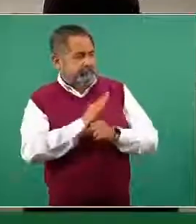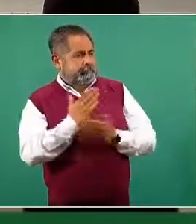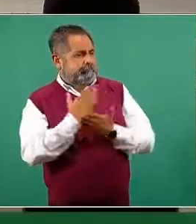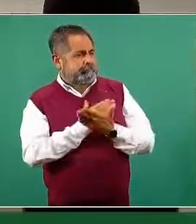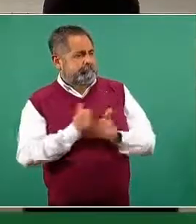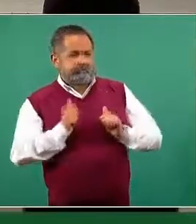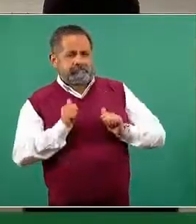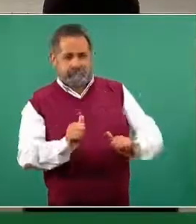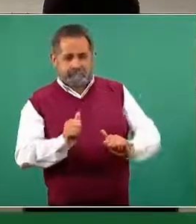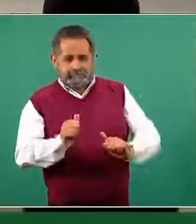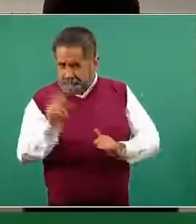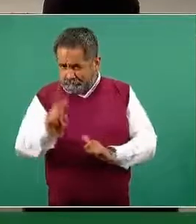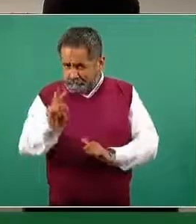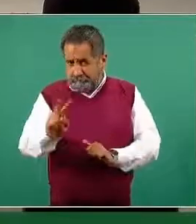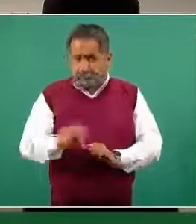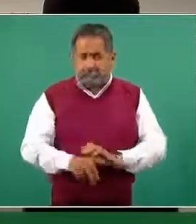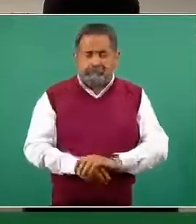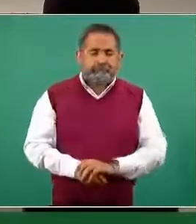coronavirus?